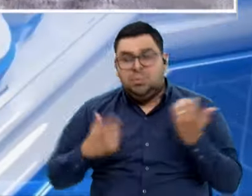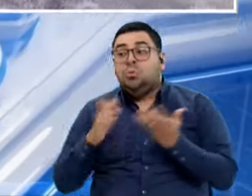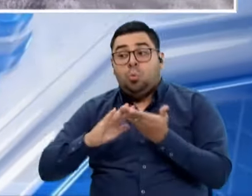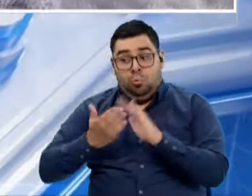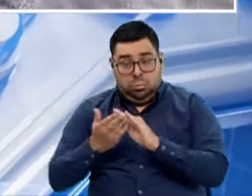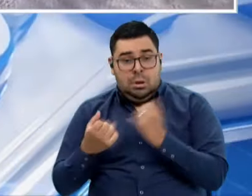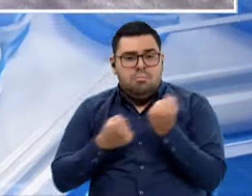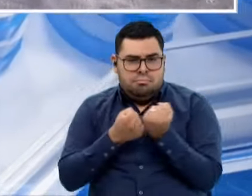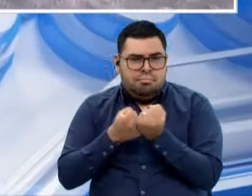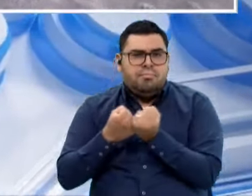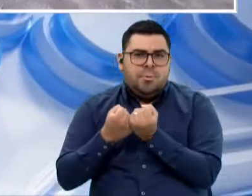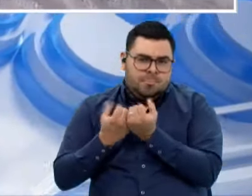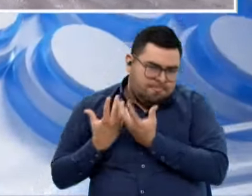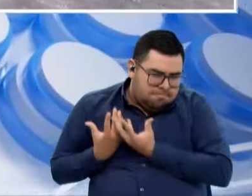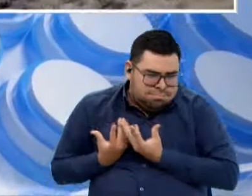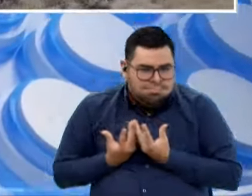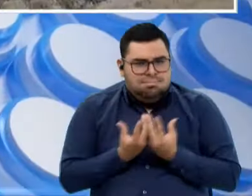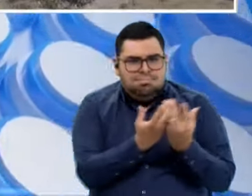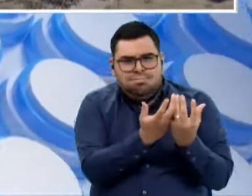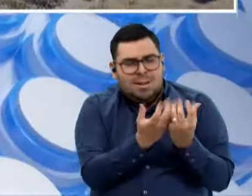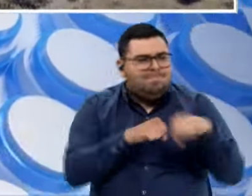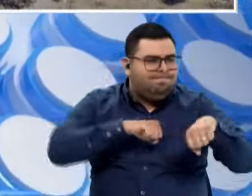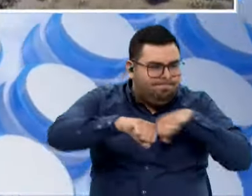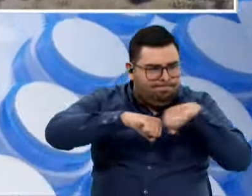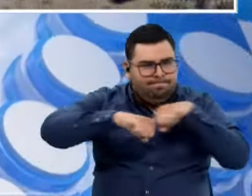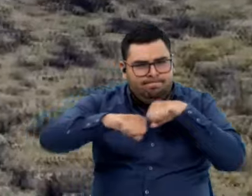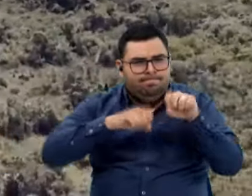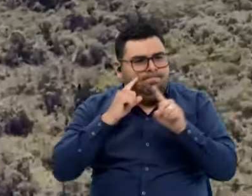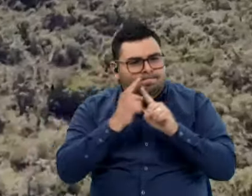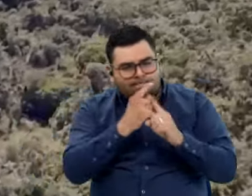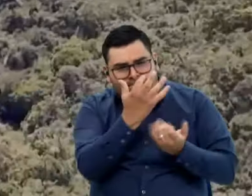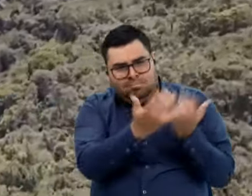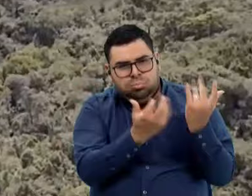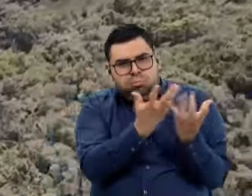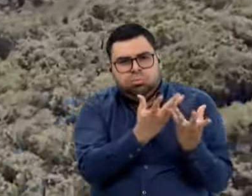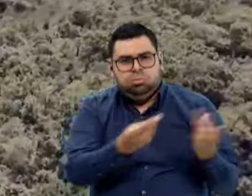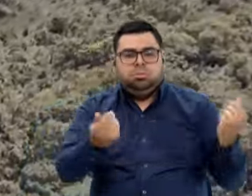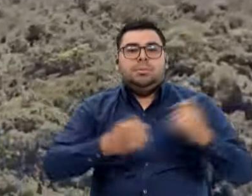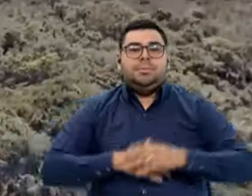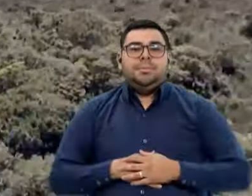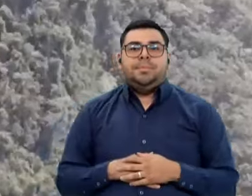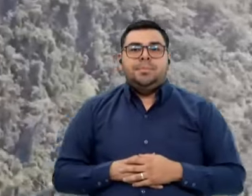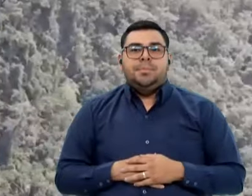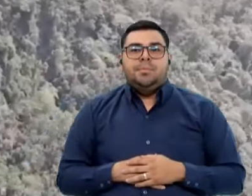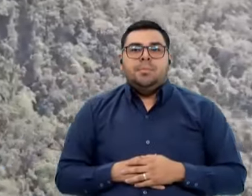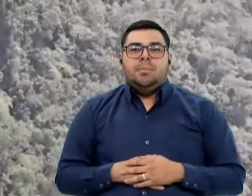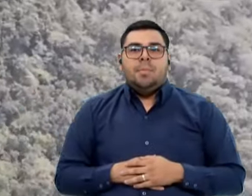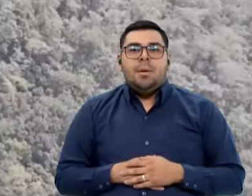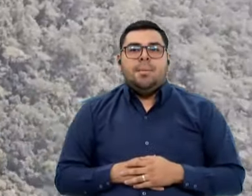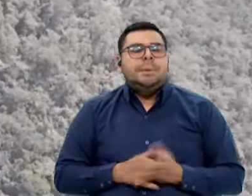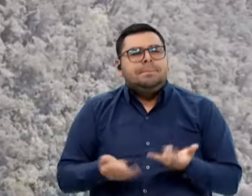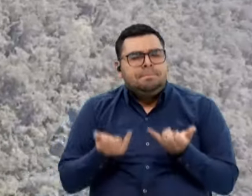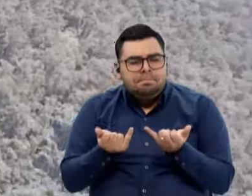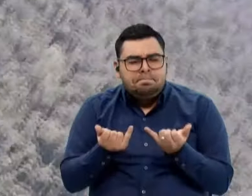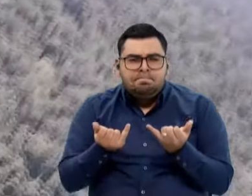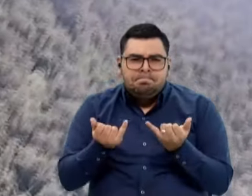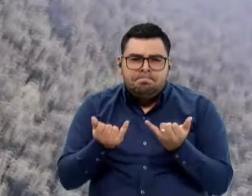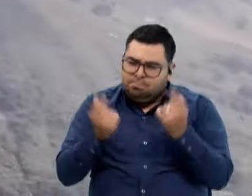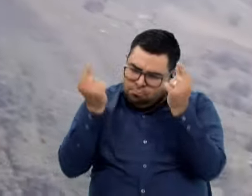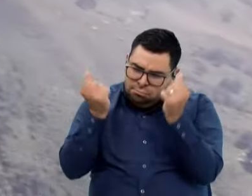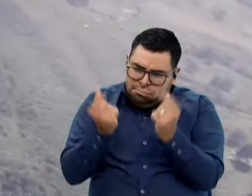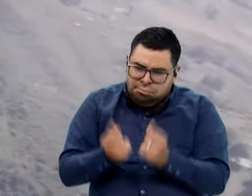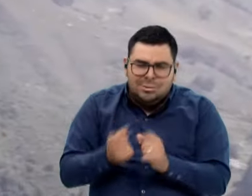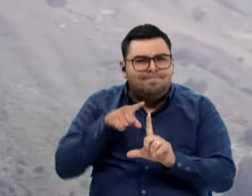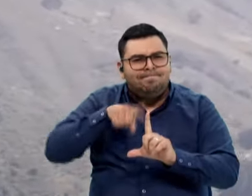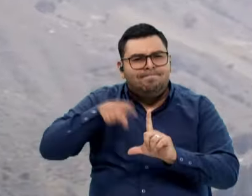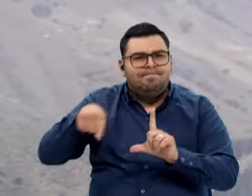general, estamos atacando este incendio acá en la ciudad. Bueno, ¿cuál es el balance hasta ahora, ingeniero? Queremos conocer un poco